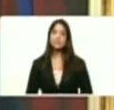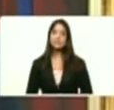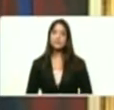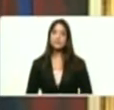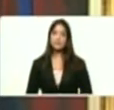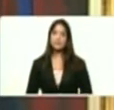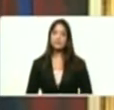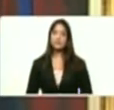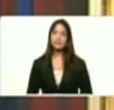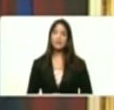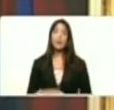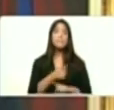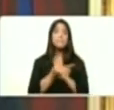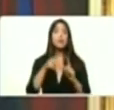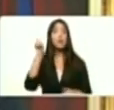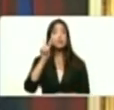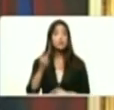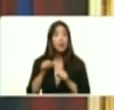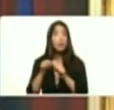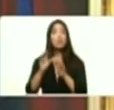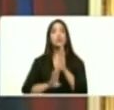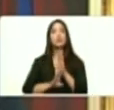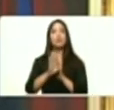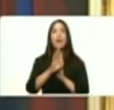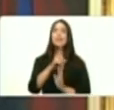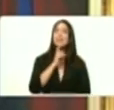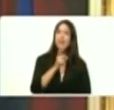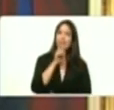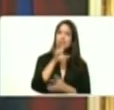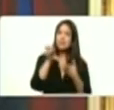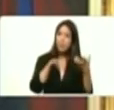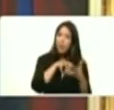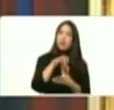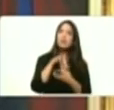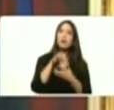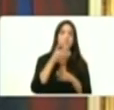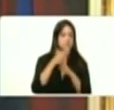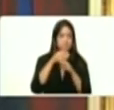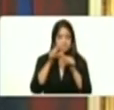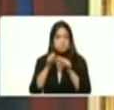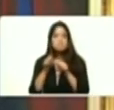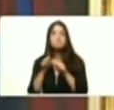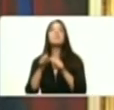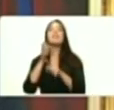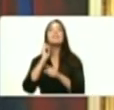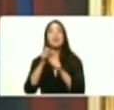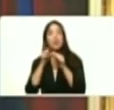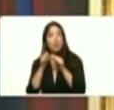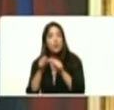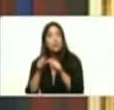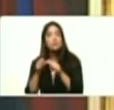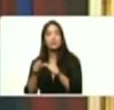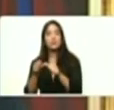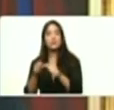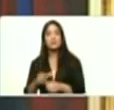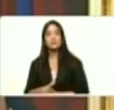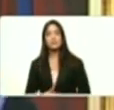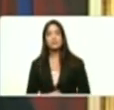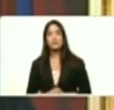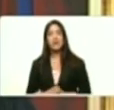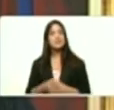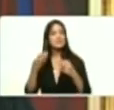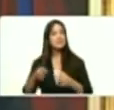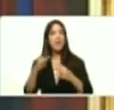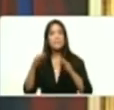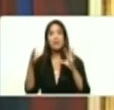Y nuestra patria sigue para adelante. Con dificultades, pero sigue para adelante. Y debe seguir cada vez más. Cada vez